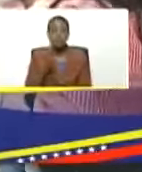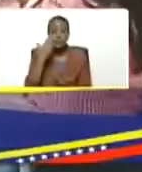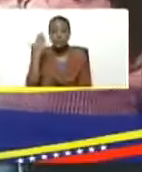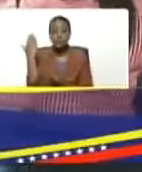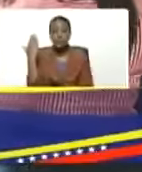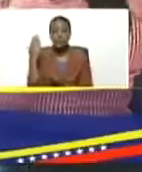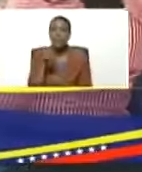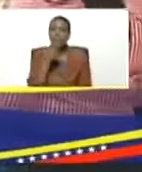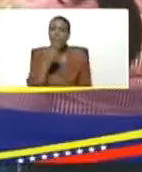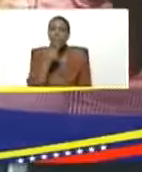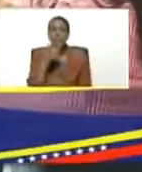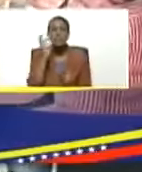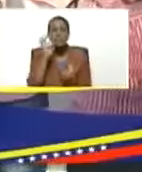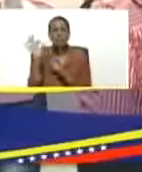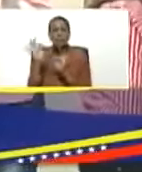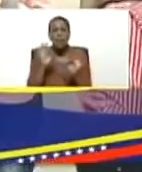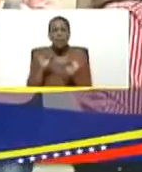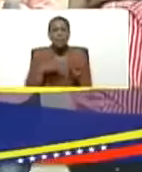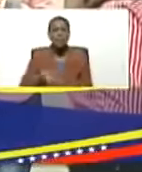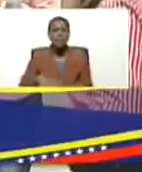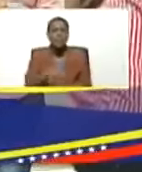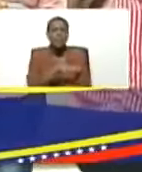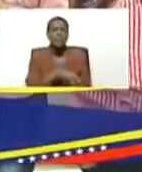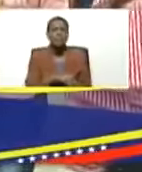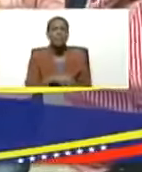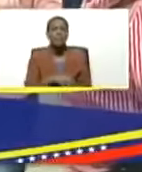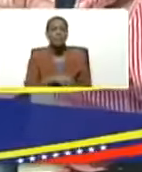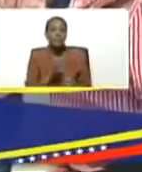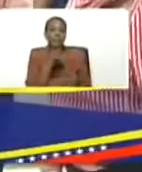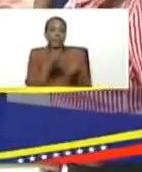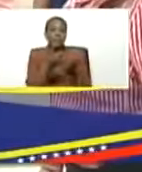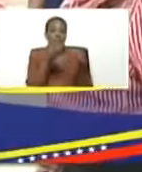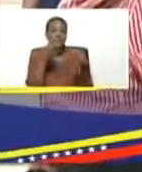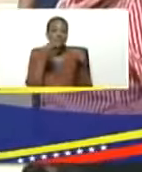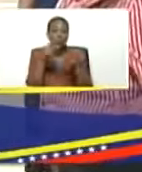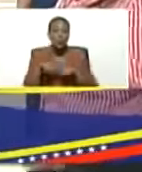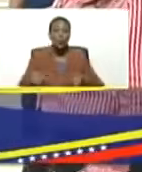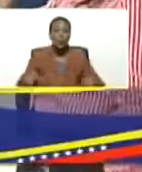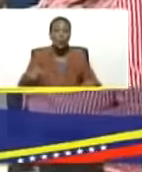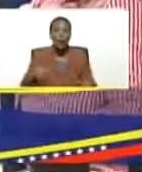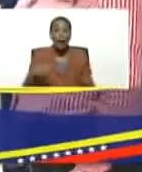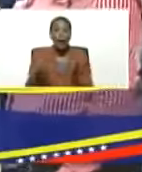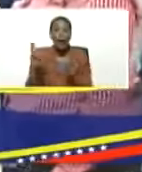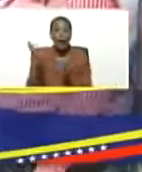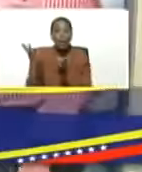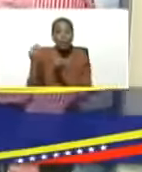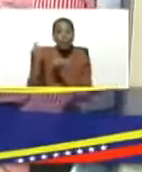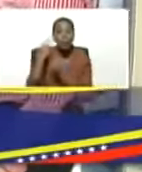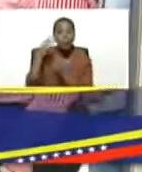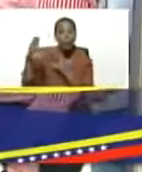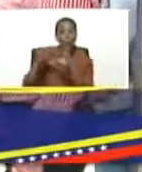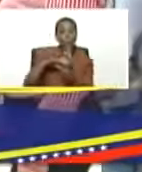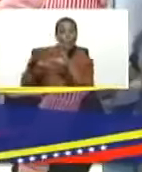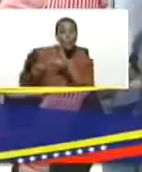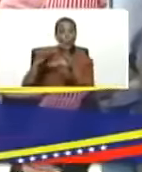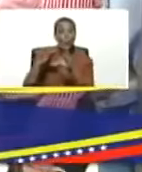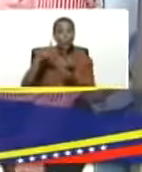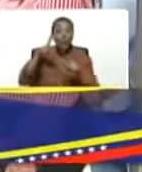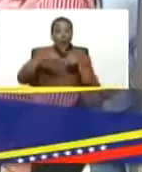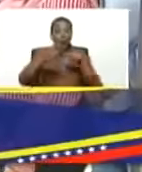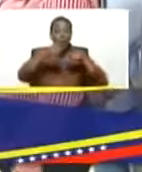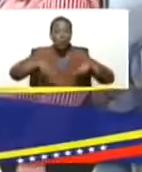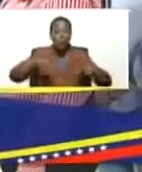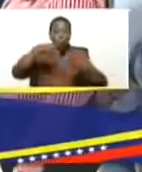allá, qué belleza. En el estado. Una belleza. Ustedes pueden seguir hablando porque esto es conversadito, es una